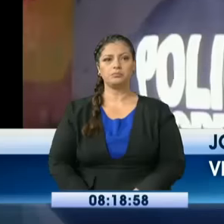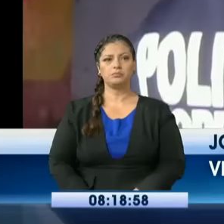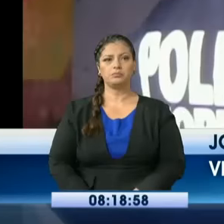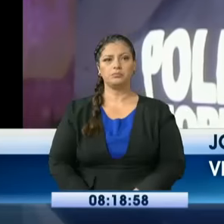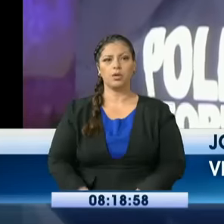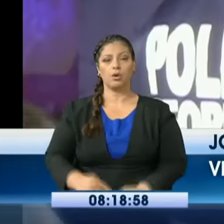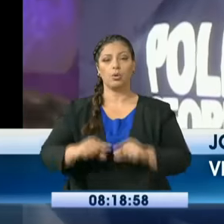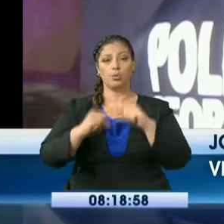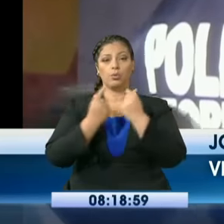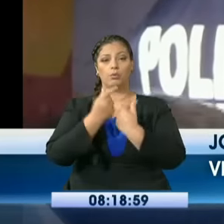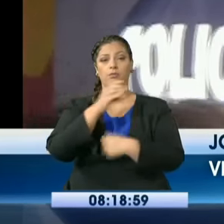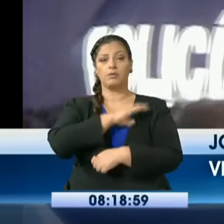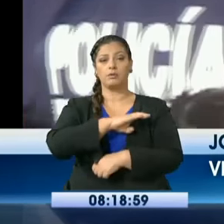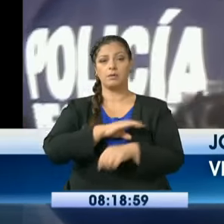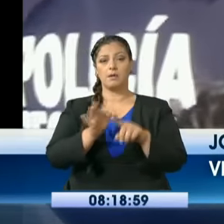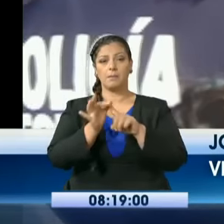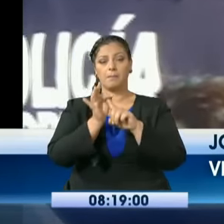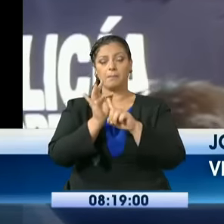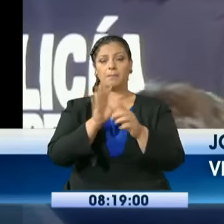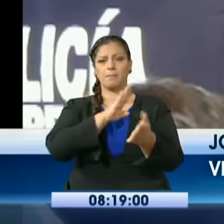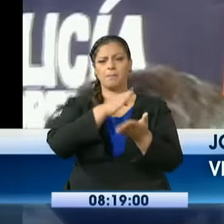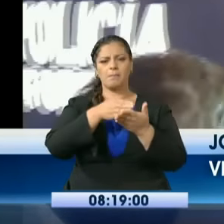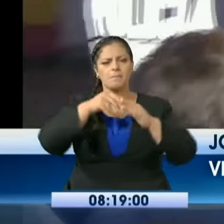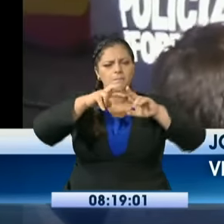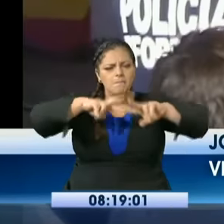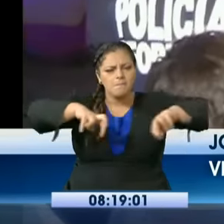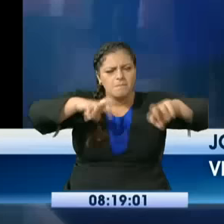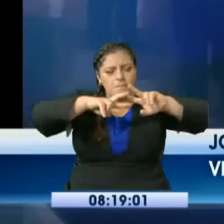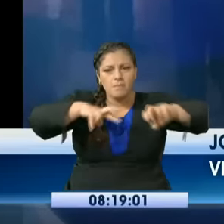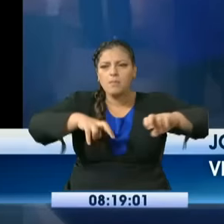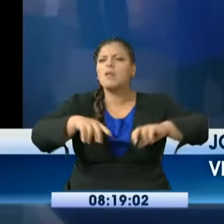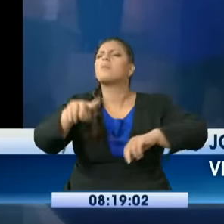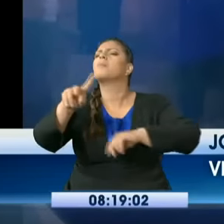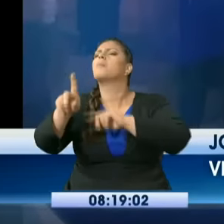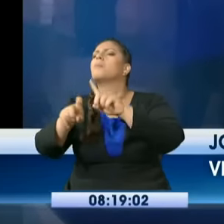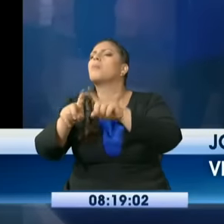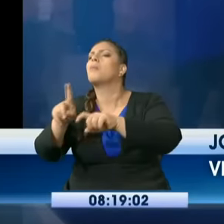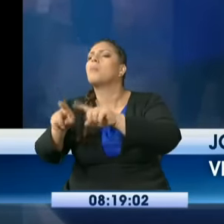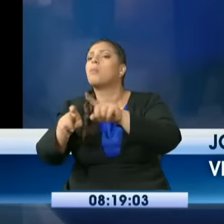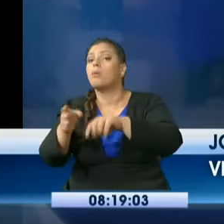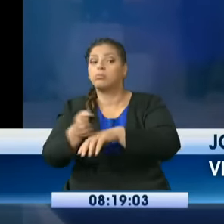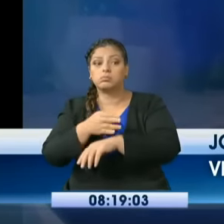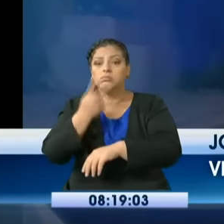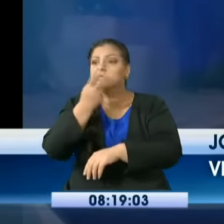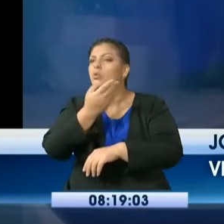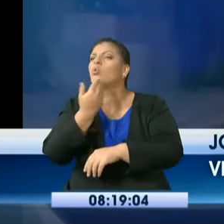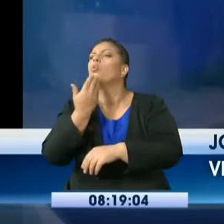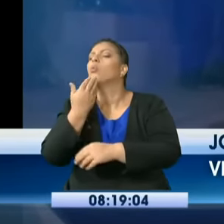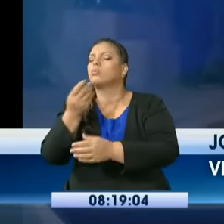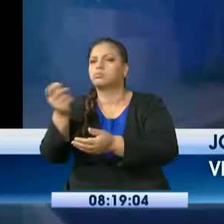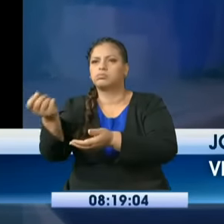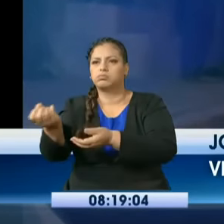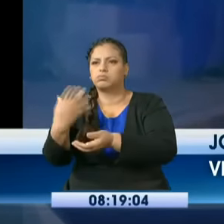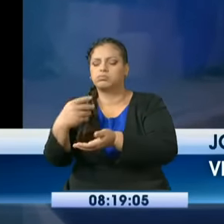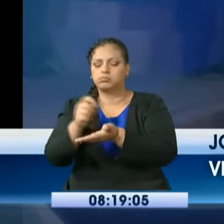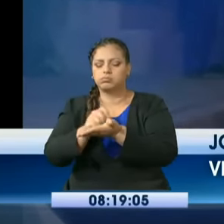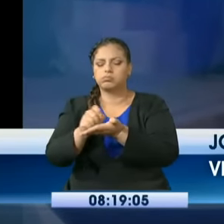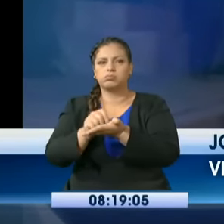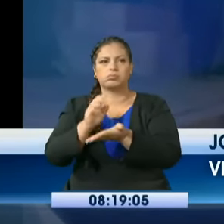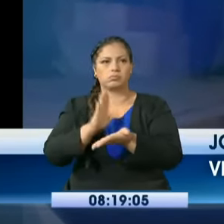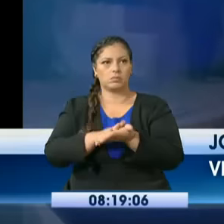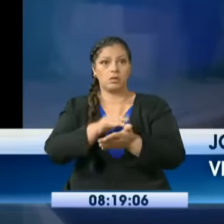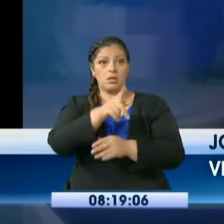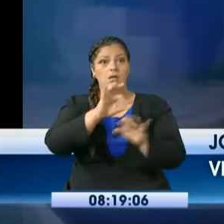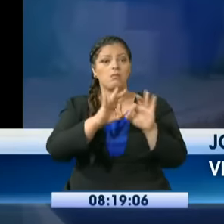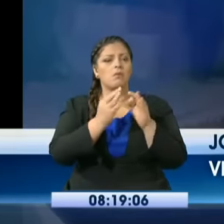de criminalística llegaron al sitio para recabar información, tratar con la familia y trasladar el cadáver hasta